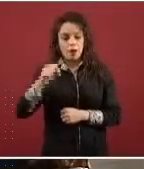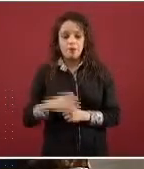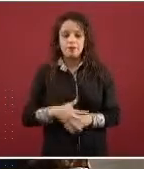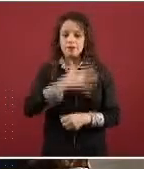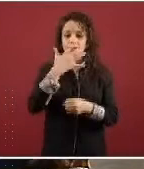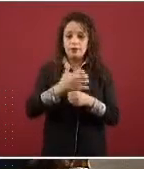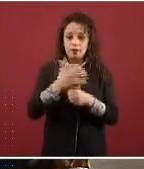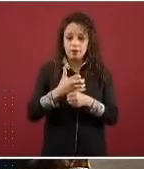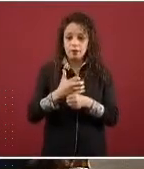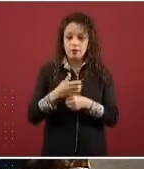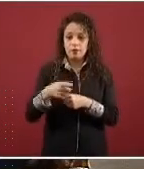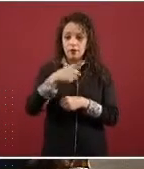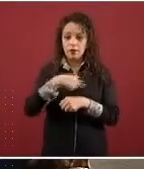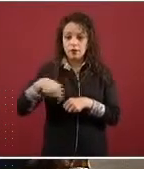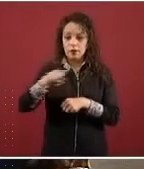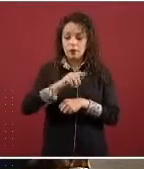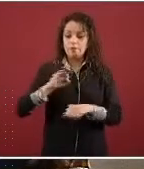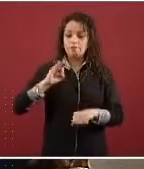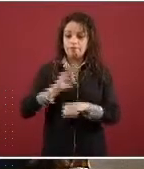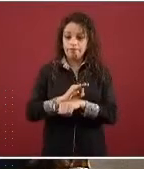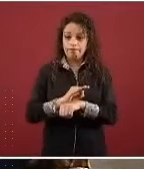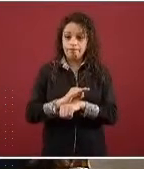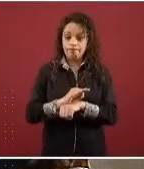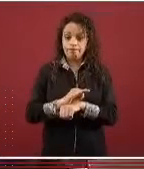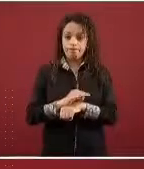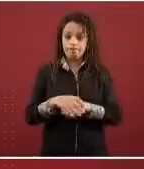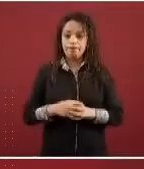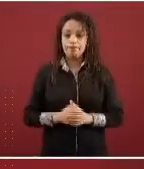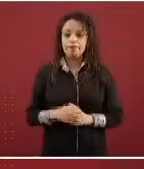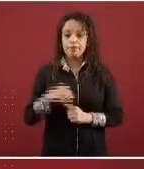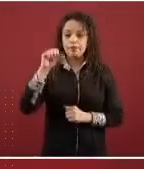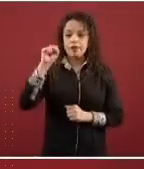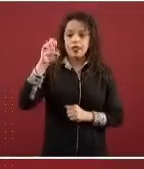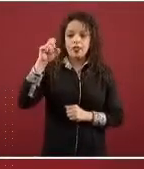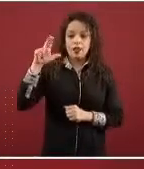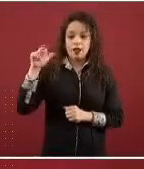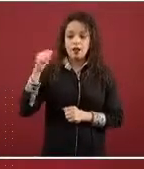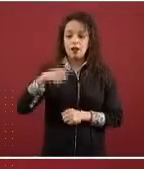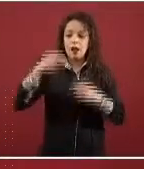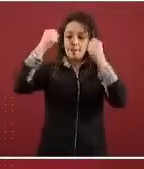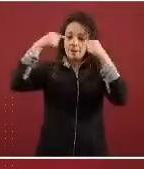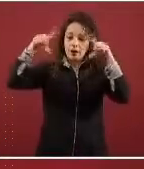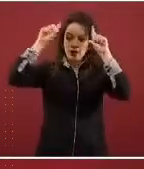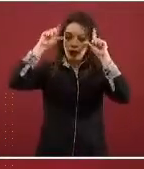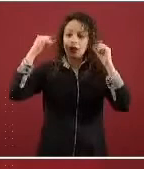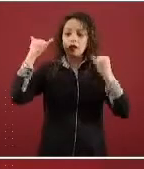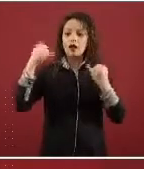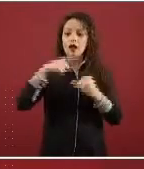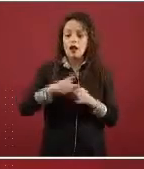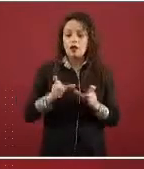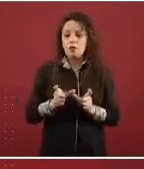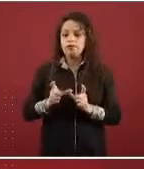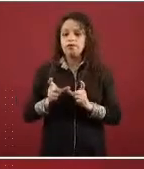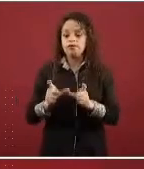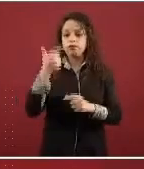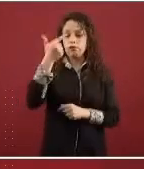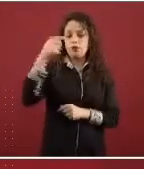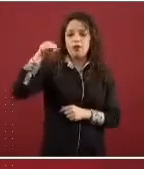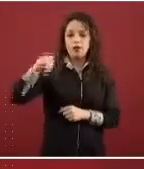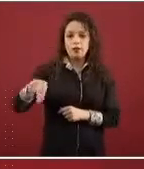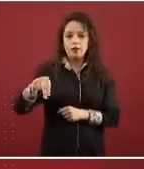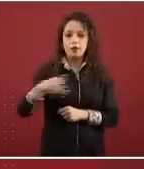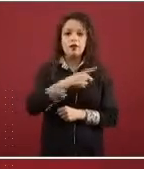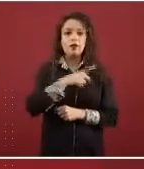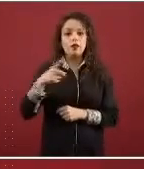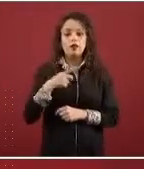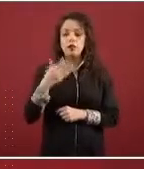Protección Ciudadana, de la Defensa Nacional, Secretaría de Marina Armada de México y la Guardia Nacional a tomar las medidas para